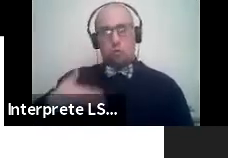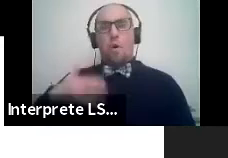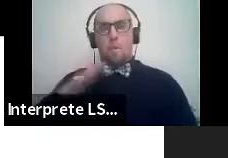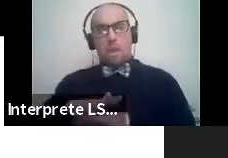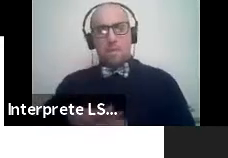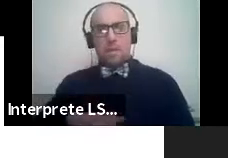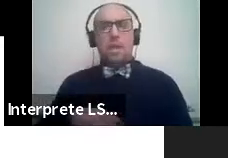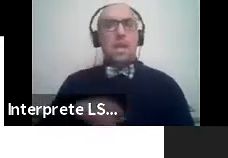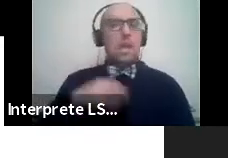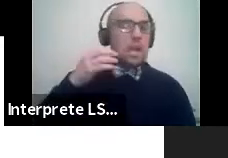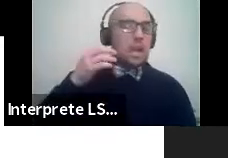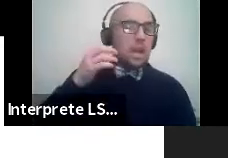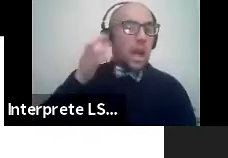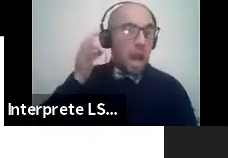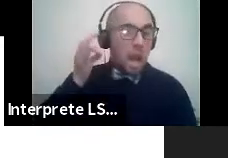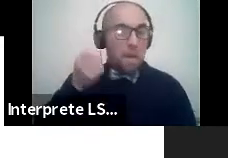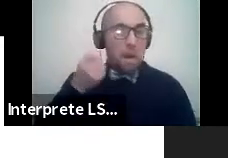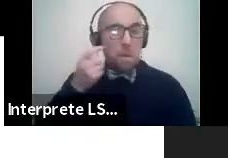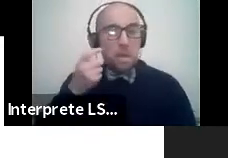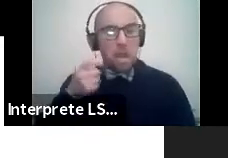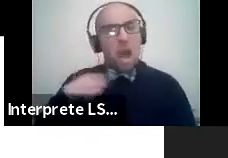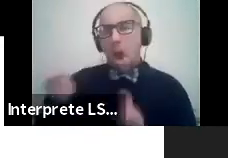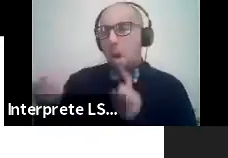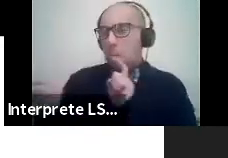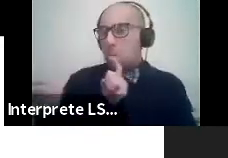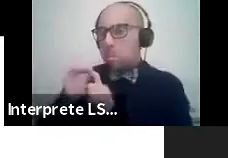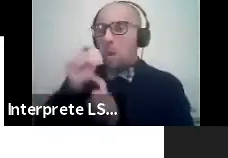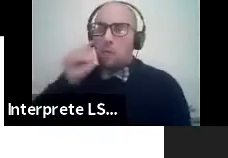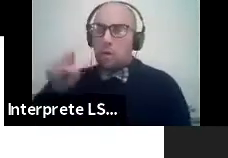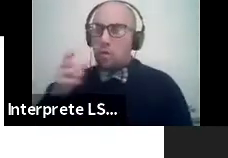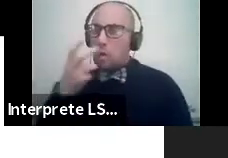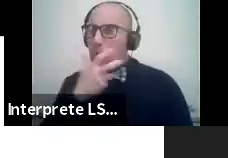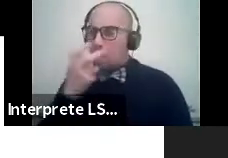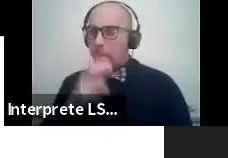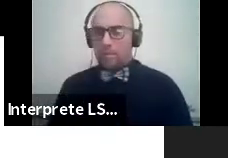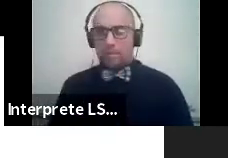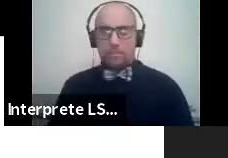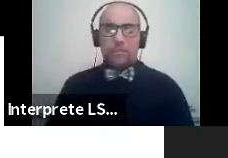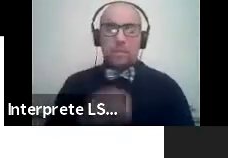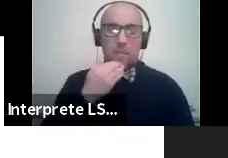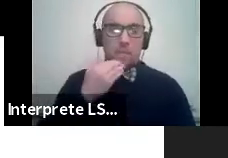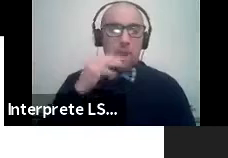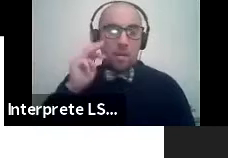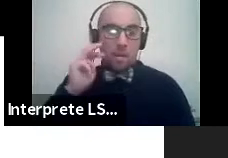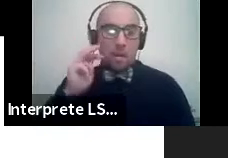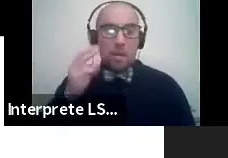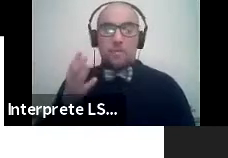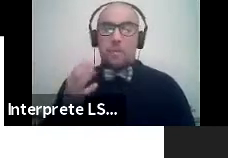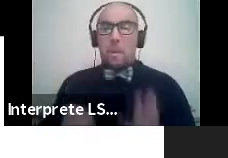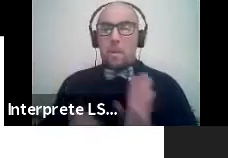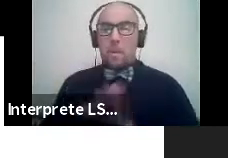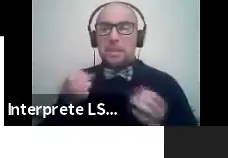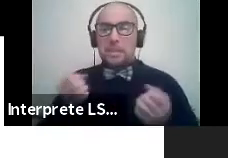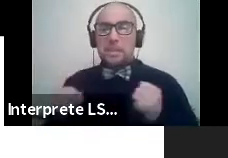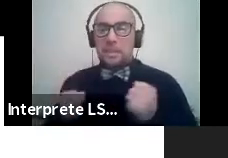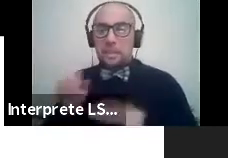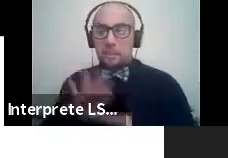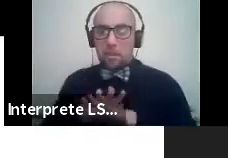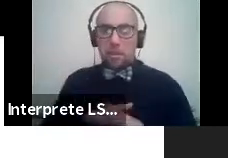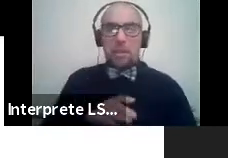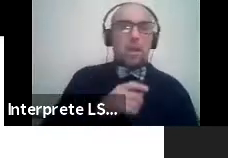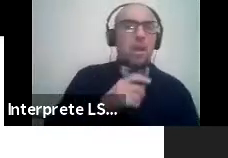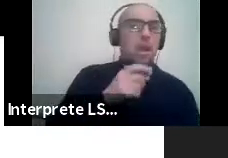mamás se identifican más con lenguaje. Y también las madres presentan una mayor ansiedad matemática que los padres